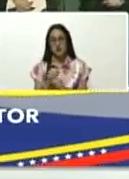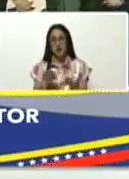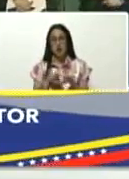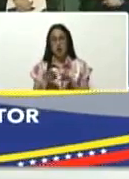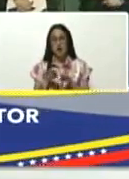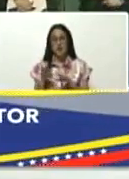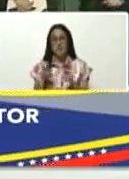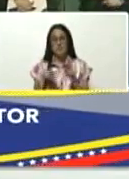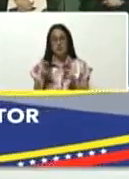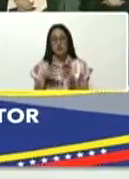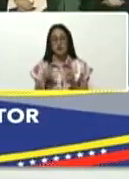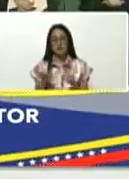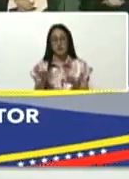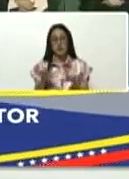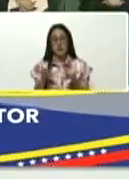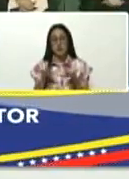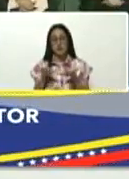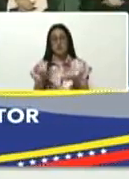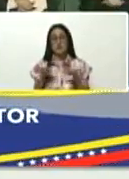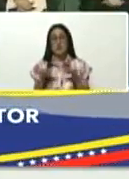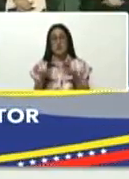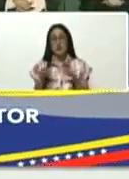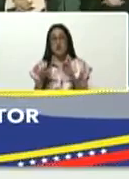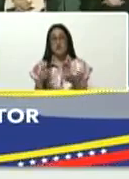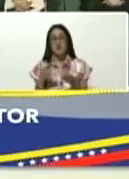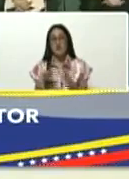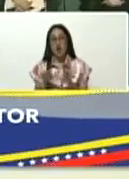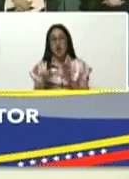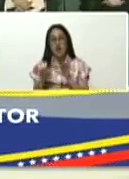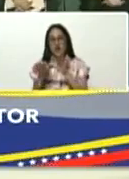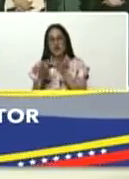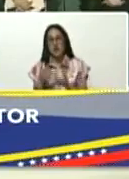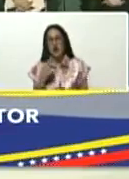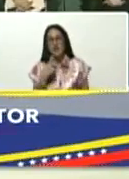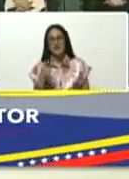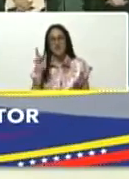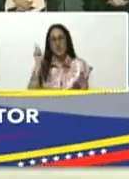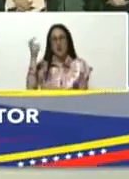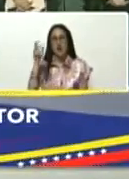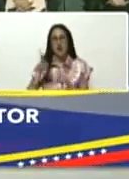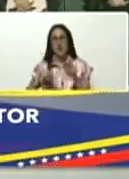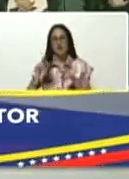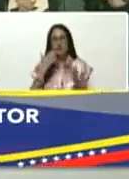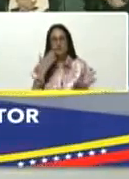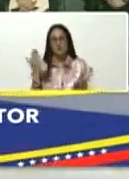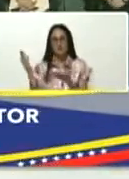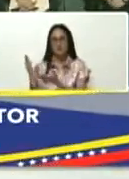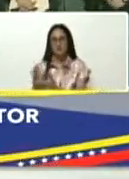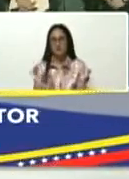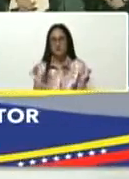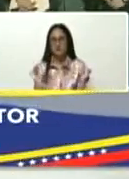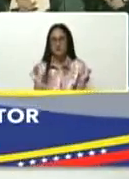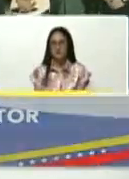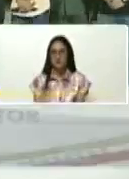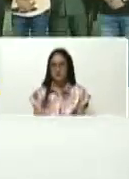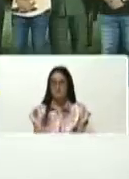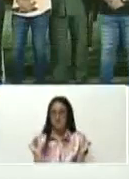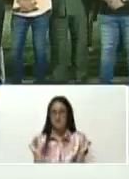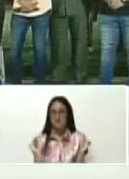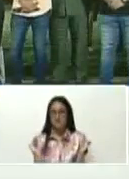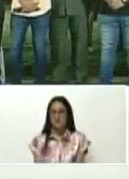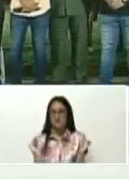está brillando, está volando. ¿Qué dice Expo Guárico? Adelante, Guárico, adelante.